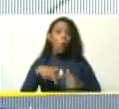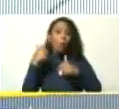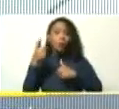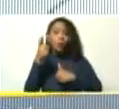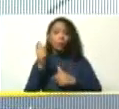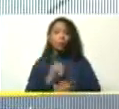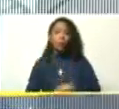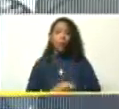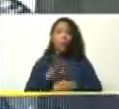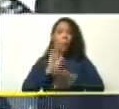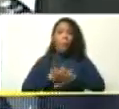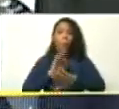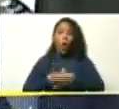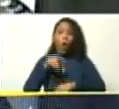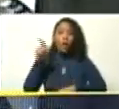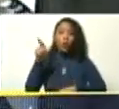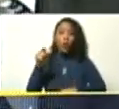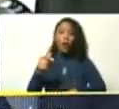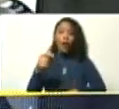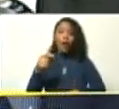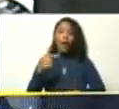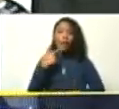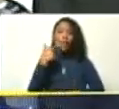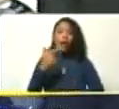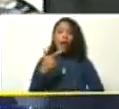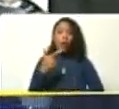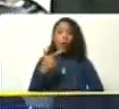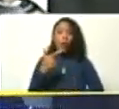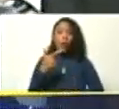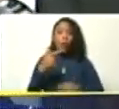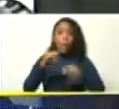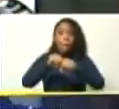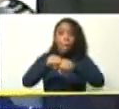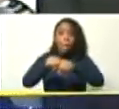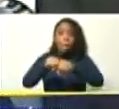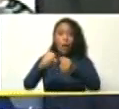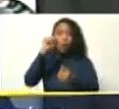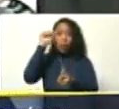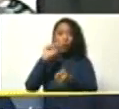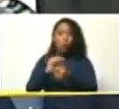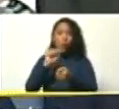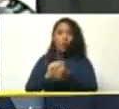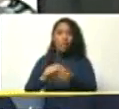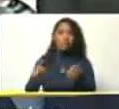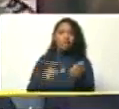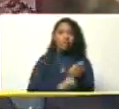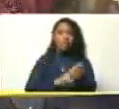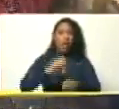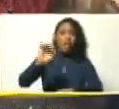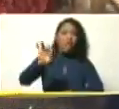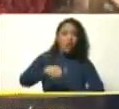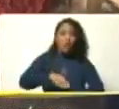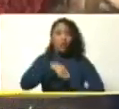Por aquellos que optaron por un pedazo de pan duro entre el coraje y la vergüenza.